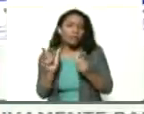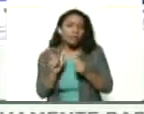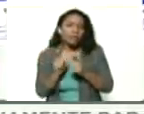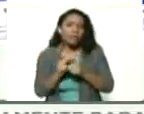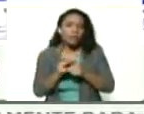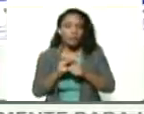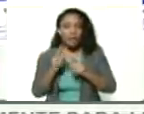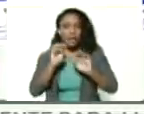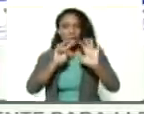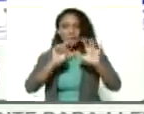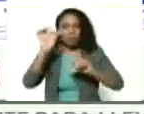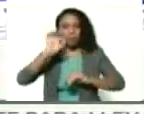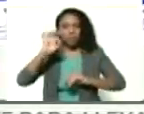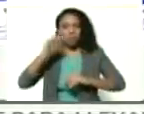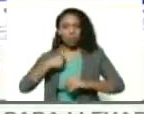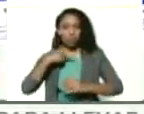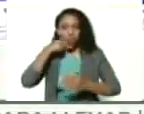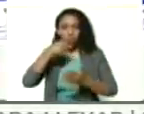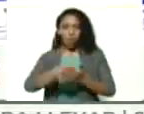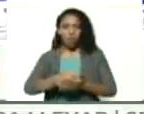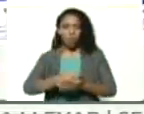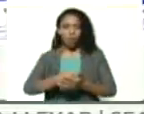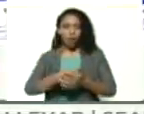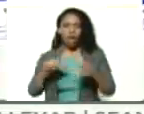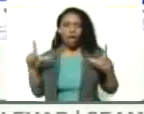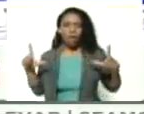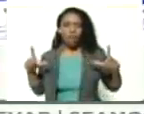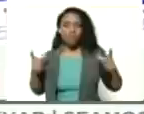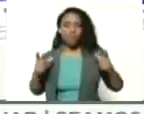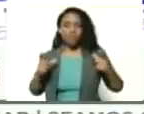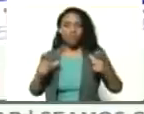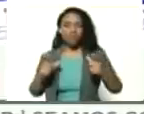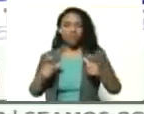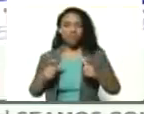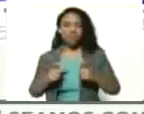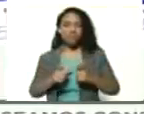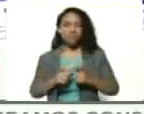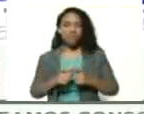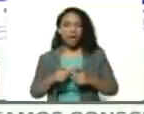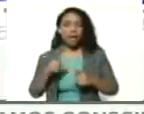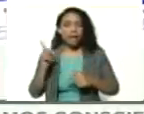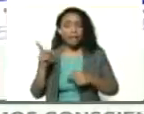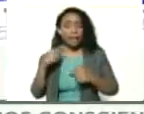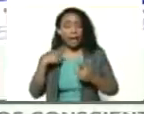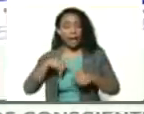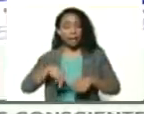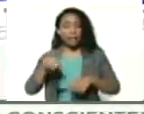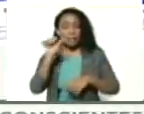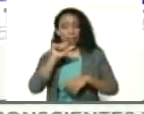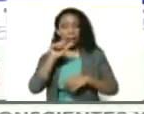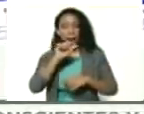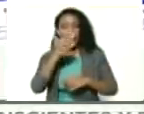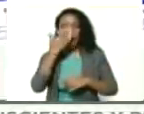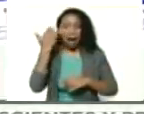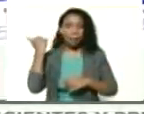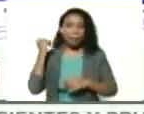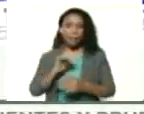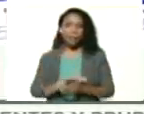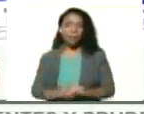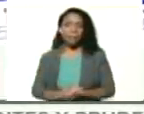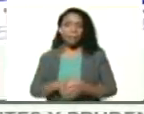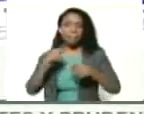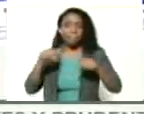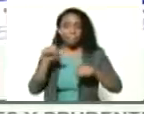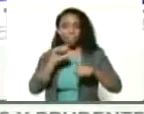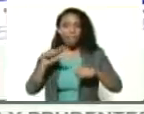del 7%, es lo que yo llamo la desaceleración de casos en relación a la semana anterior. Esta